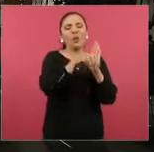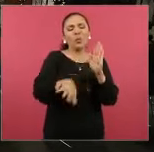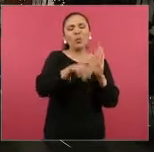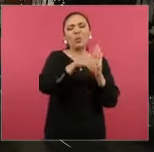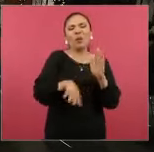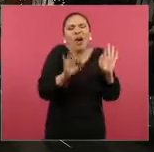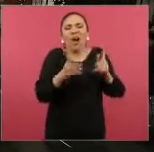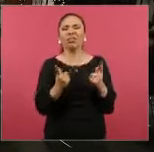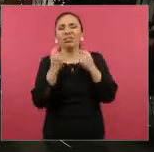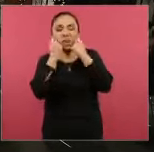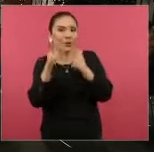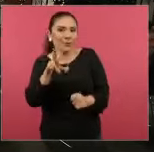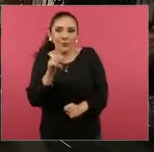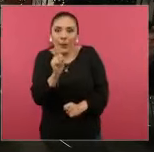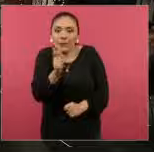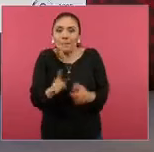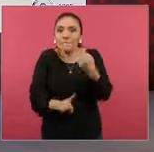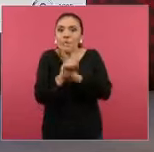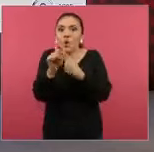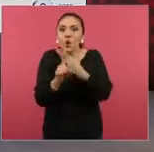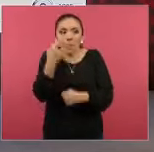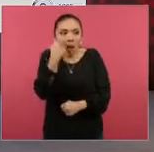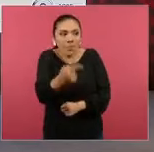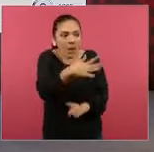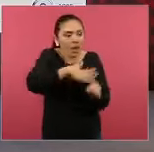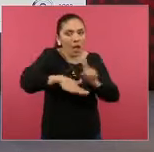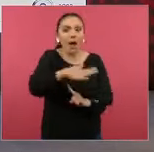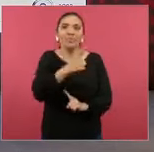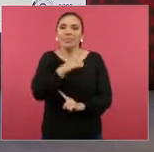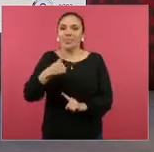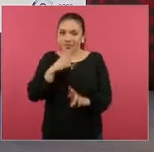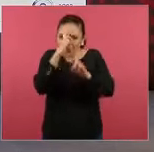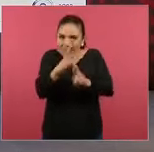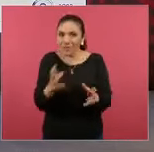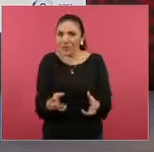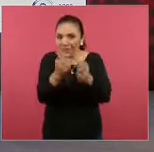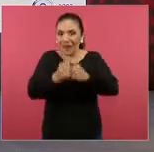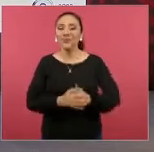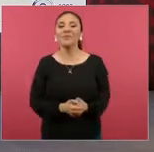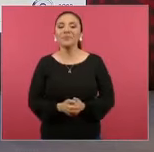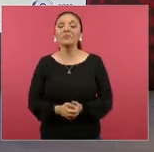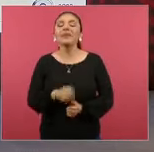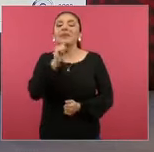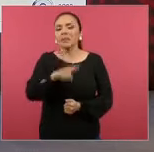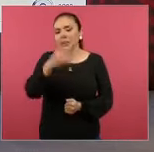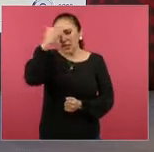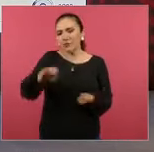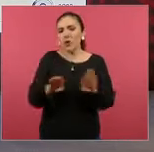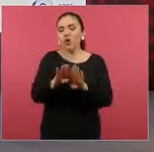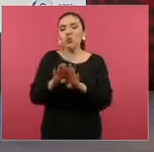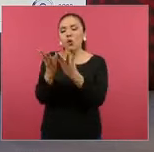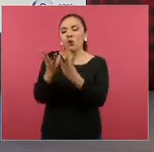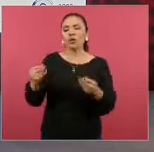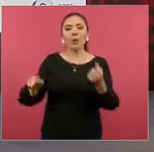Si es una problemática que se presenta en la comunidad. Moldean y resuelven problemas, ya lo